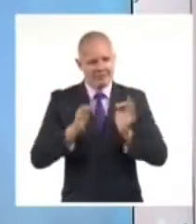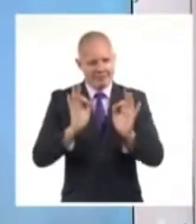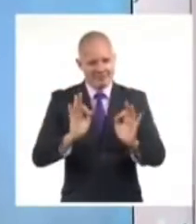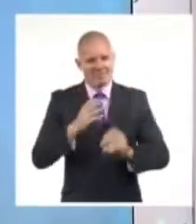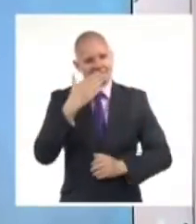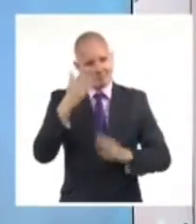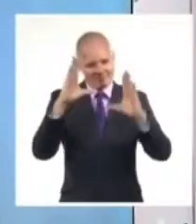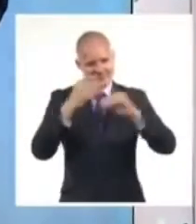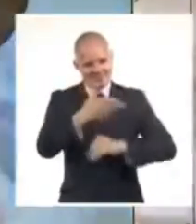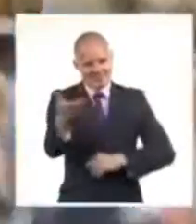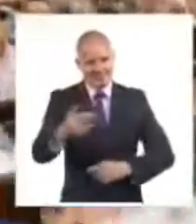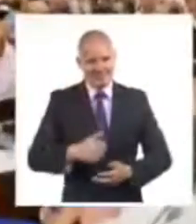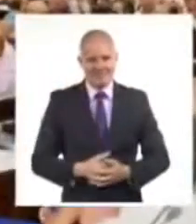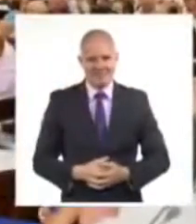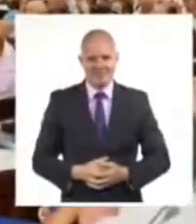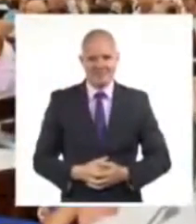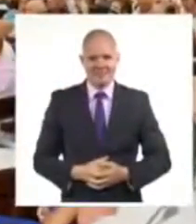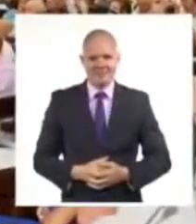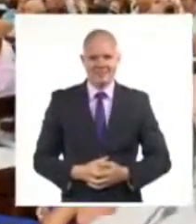Buenas noches.